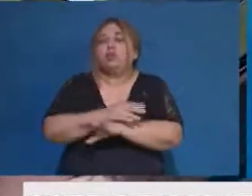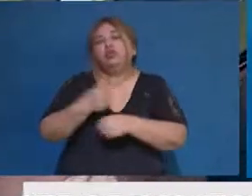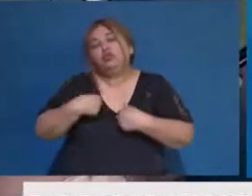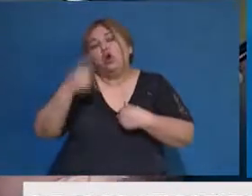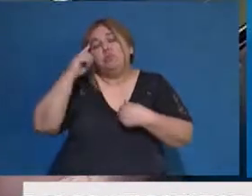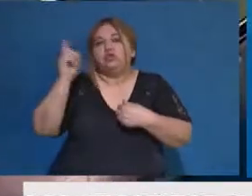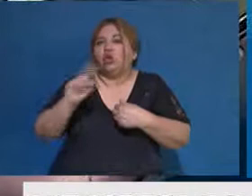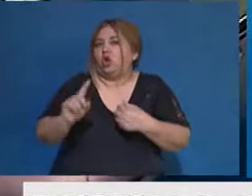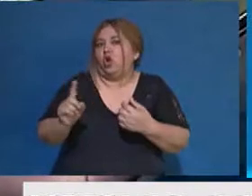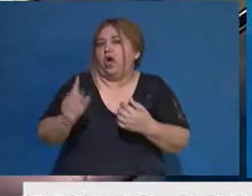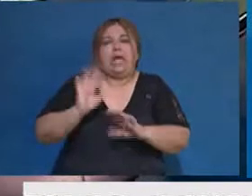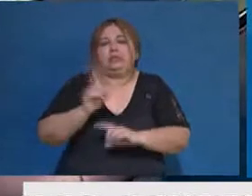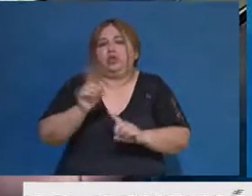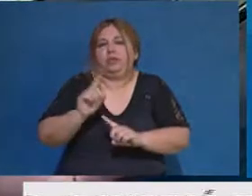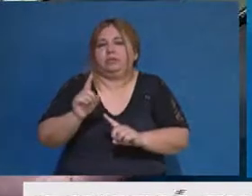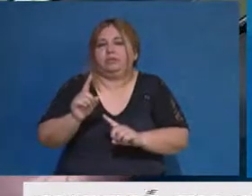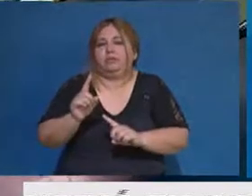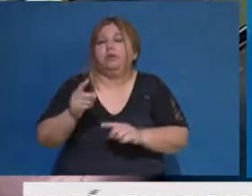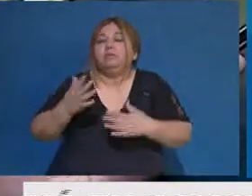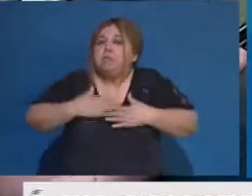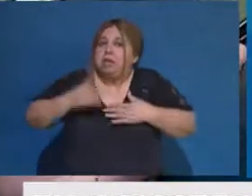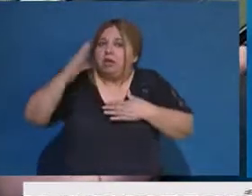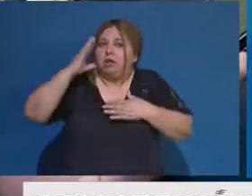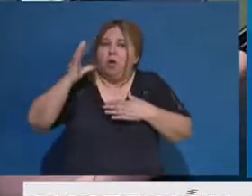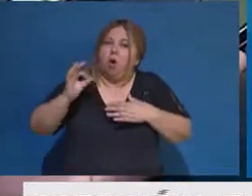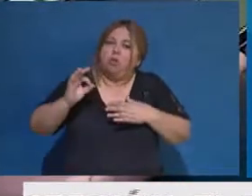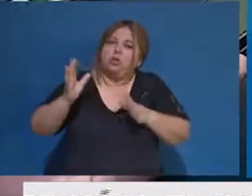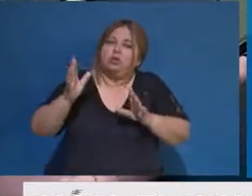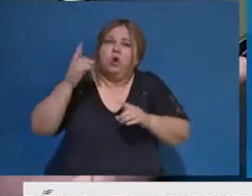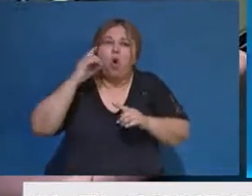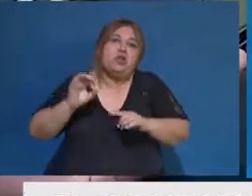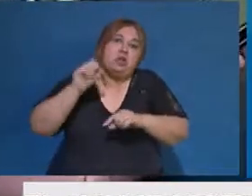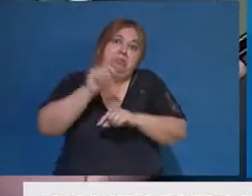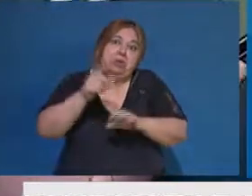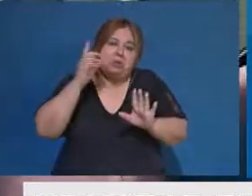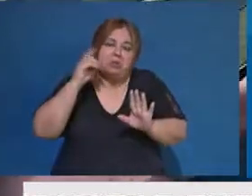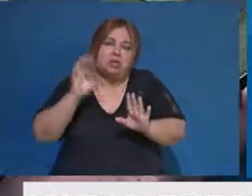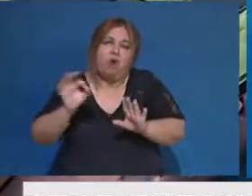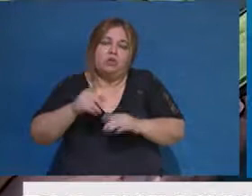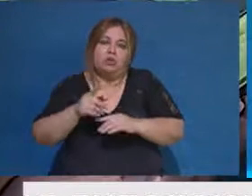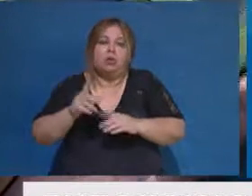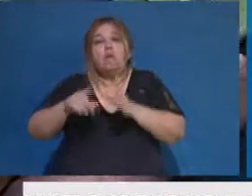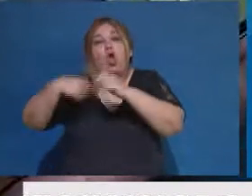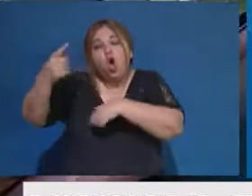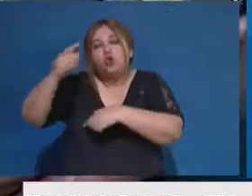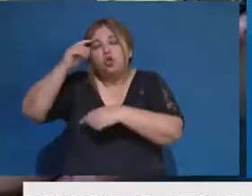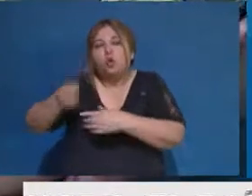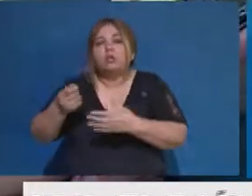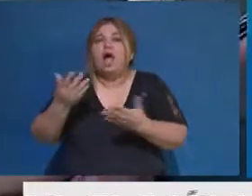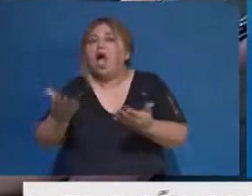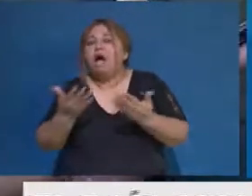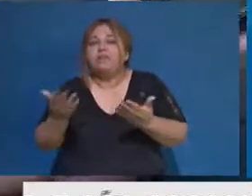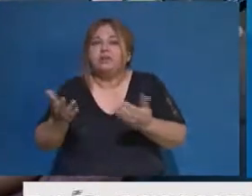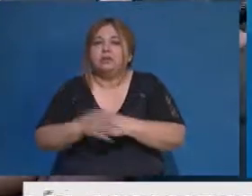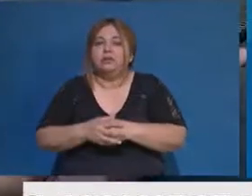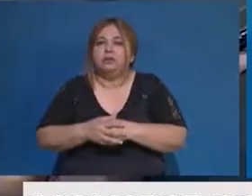allá que esto sea muy una opinión personal, pero esto va a ser controlado por otros jueces. Pero te